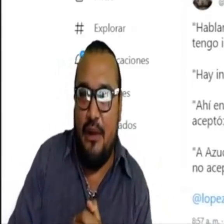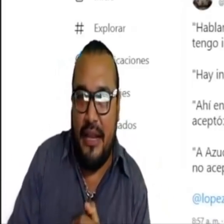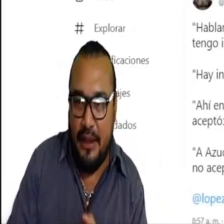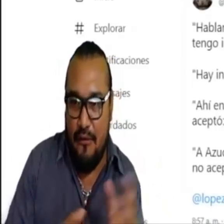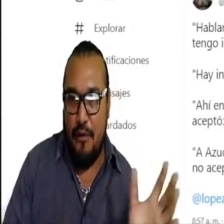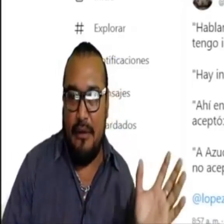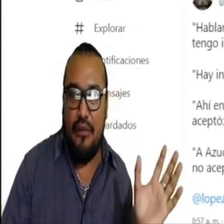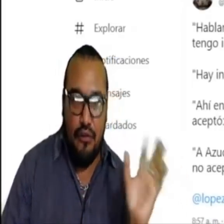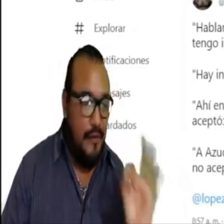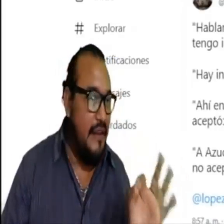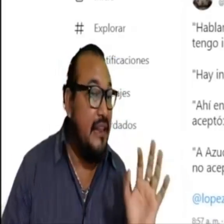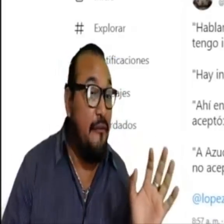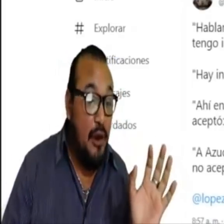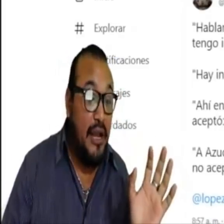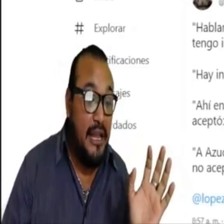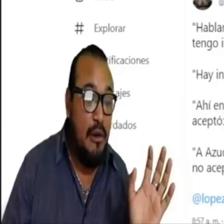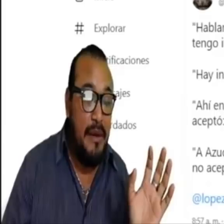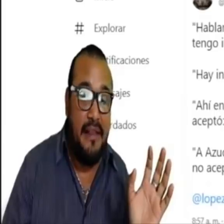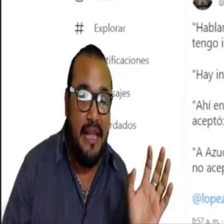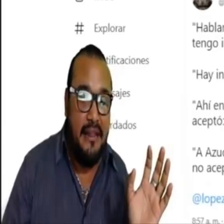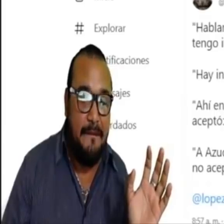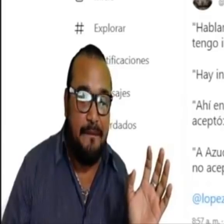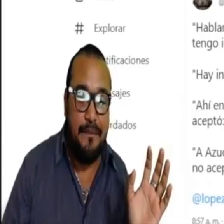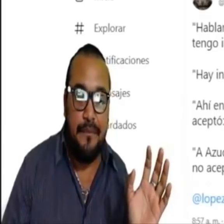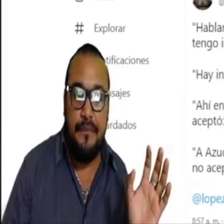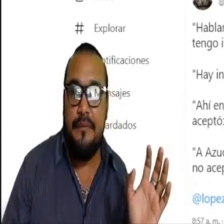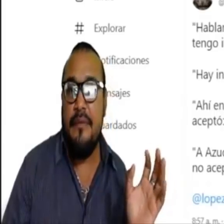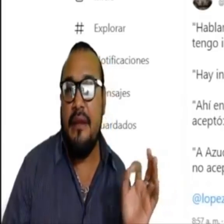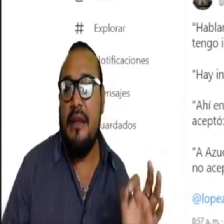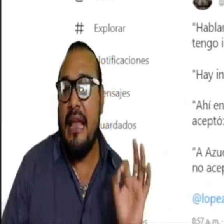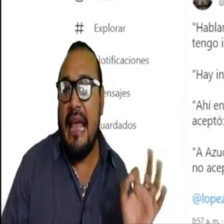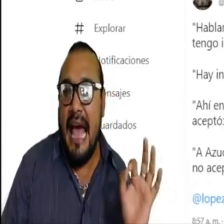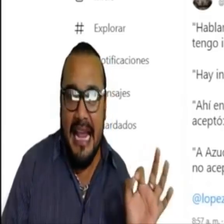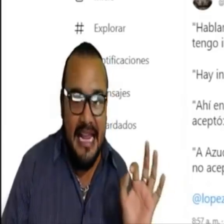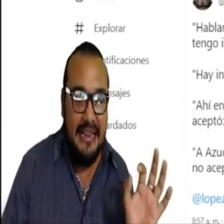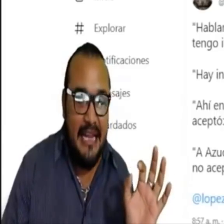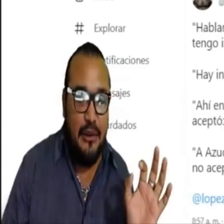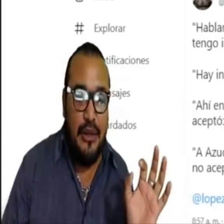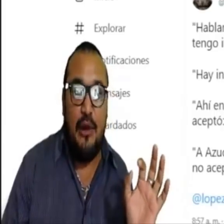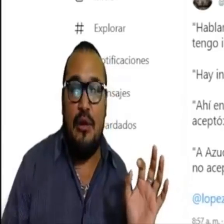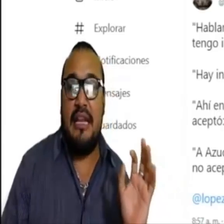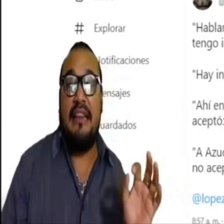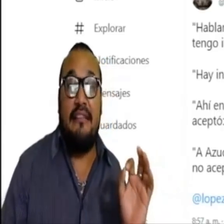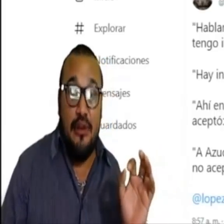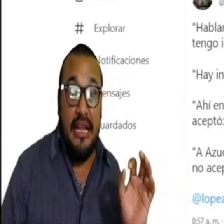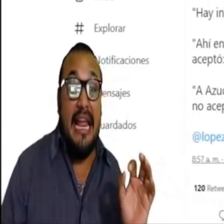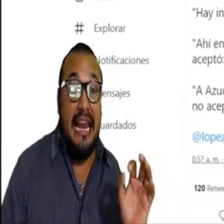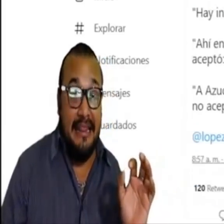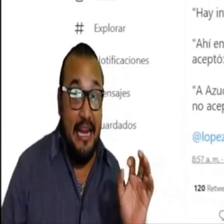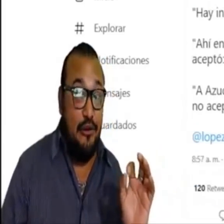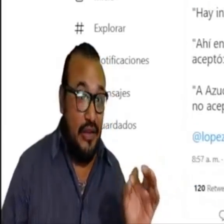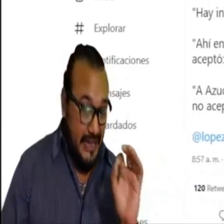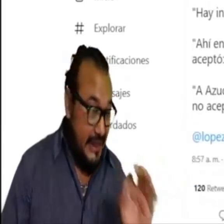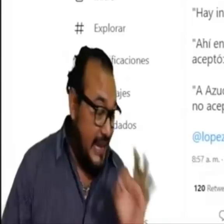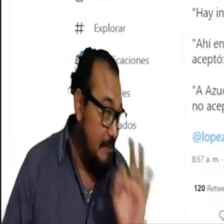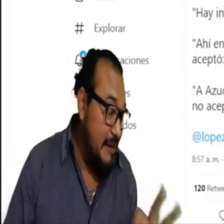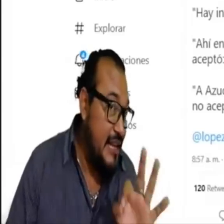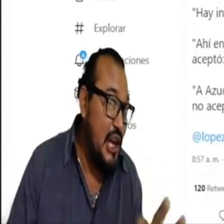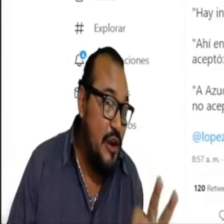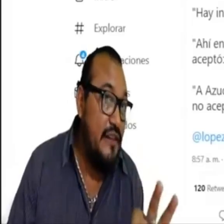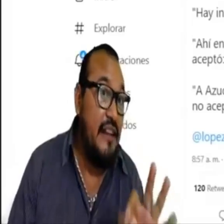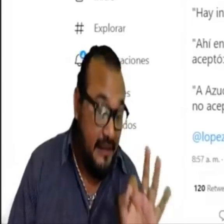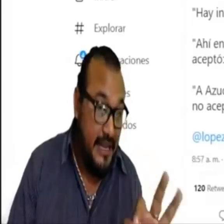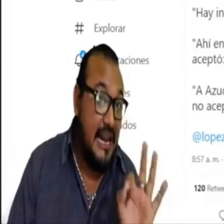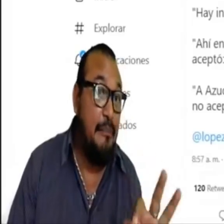en ahora este libro que tengo información suficiente fue lo que dijo el presidente hay intento de contratación en latinos y desde que el